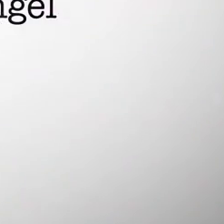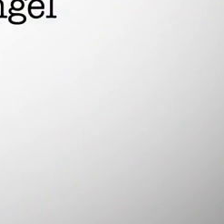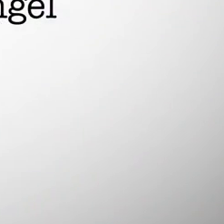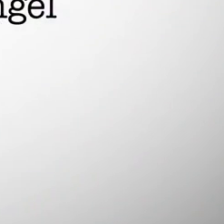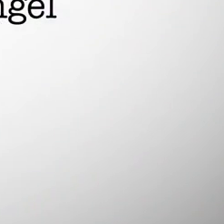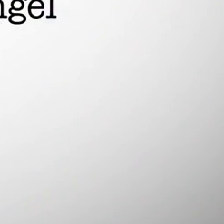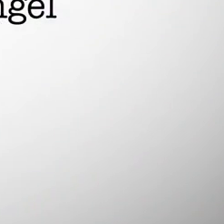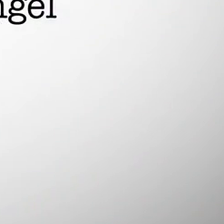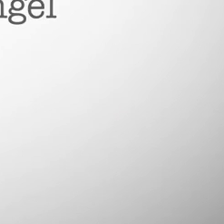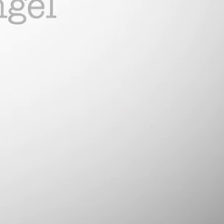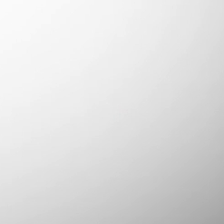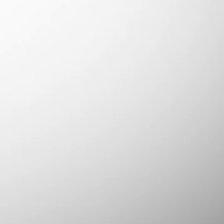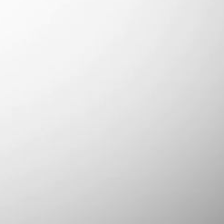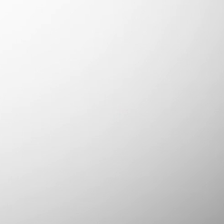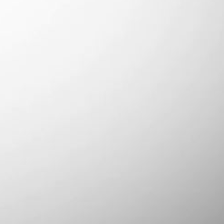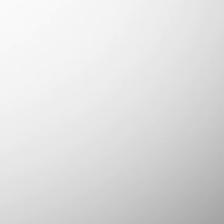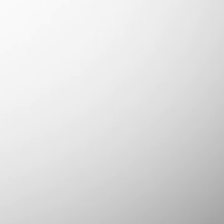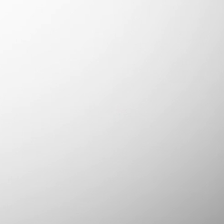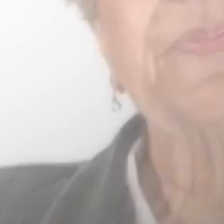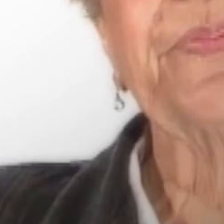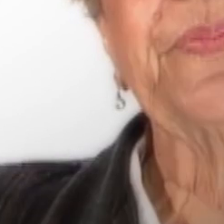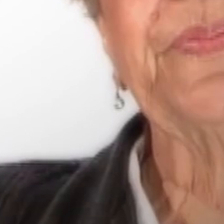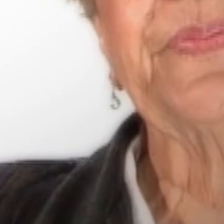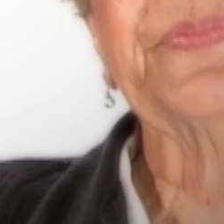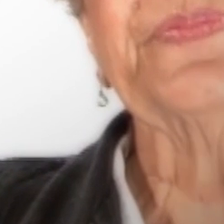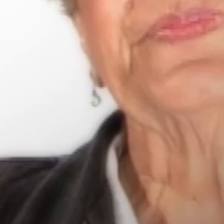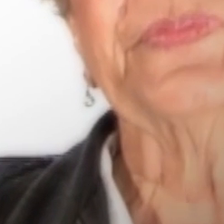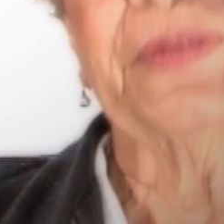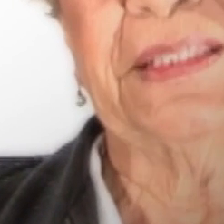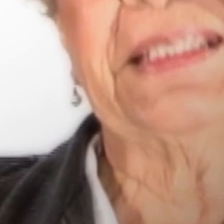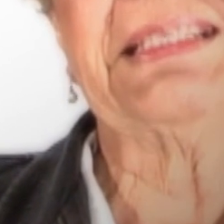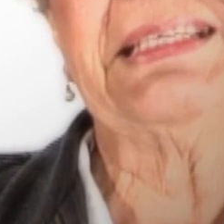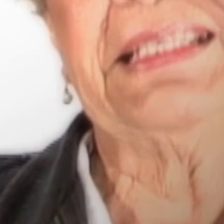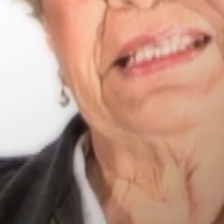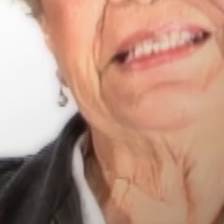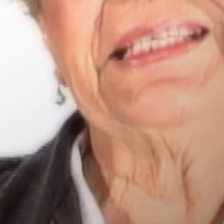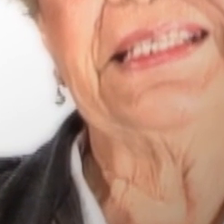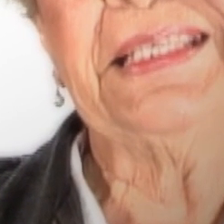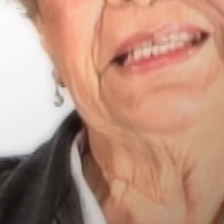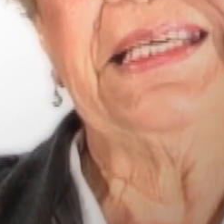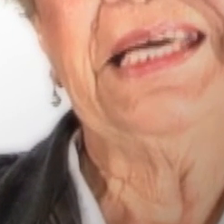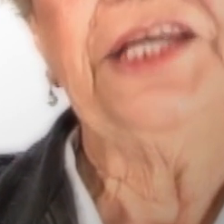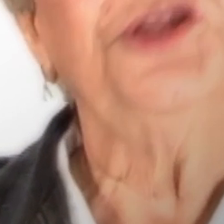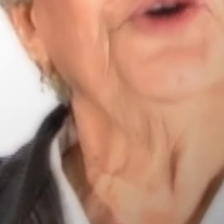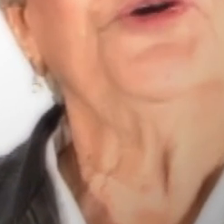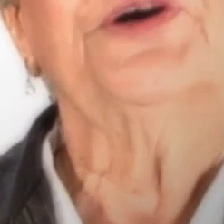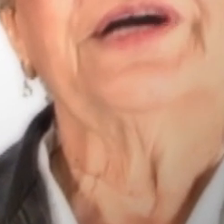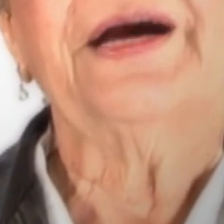ocasión seguiremos con estos temas. Muchas gracias por haber estado con nosotras en Miradas Políticas. Buenas noches. Gracias.